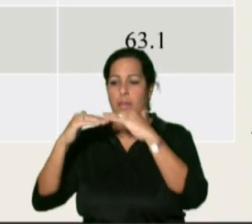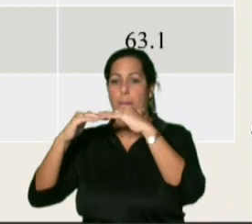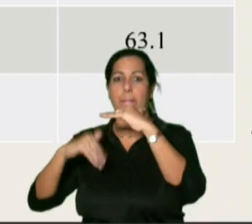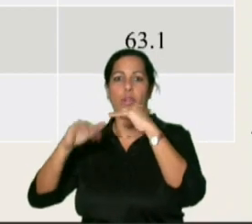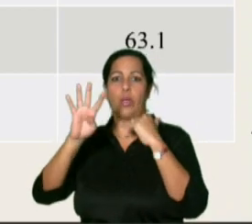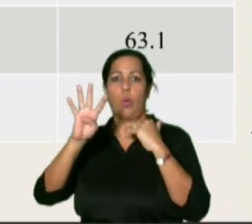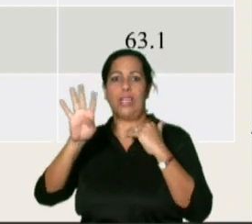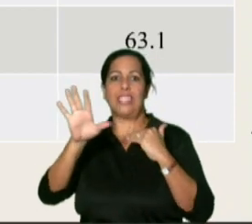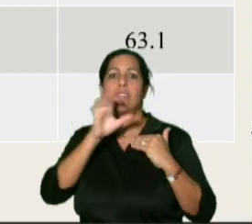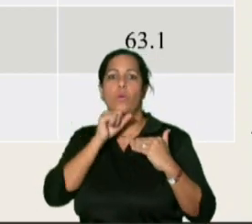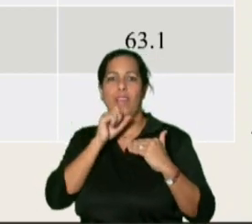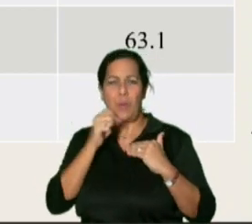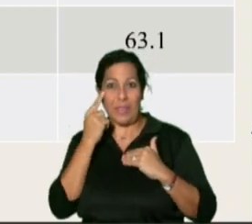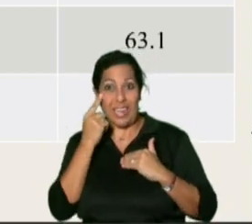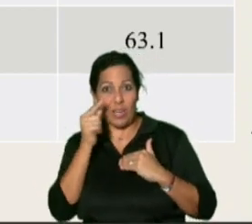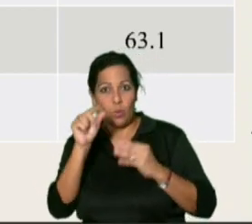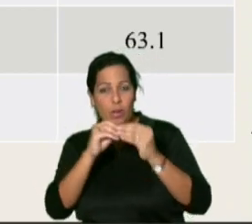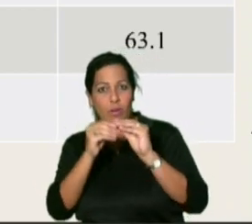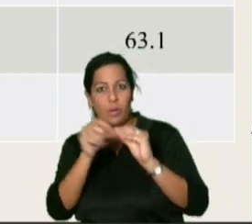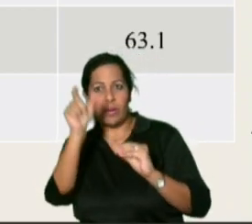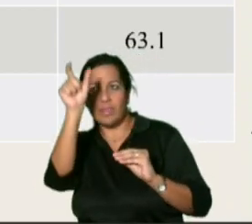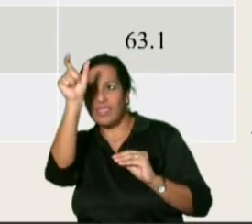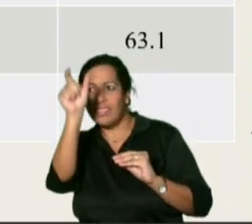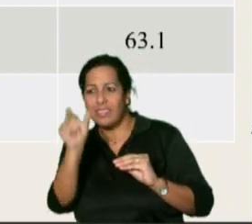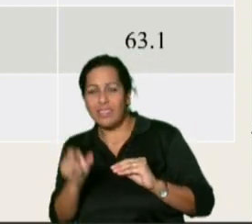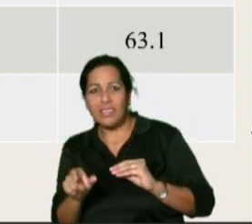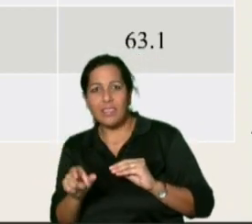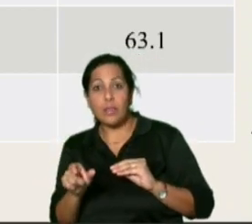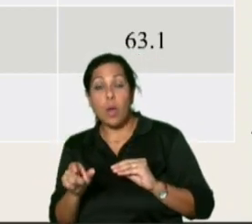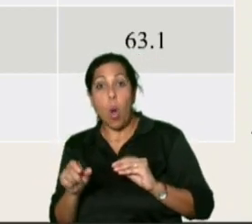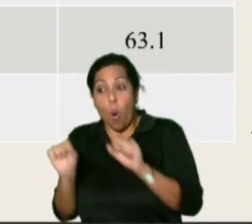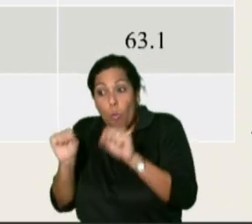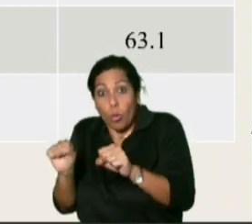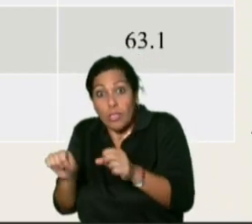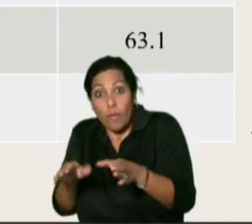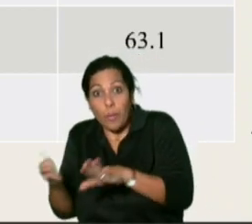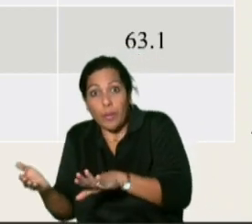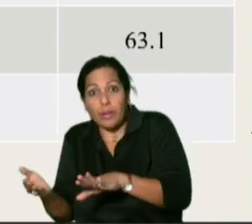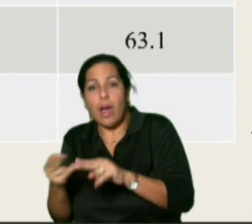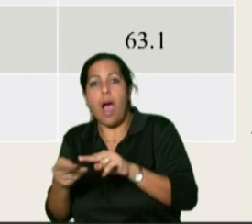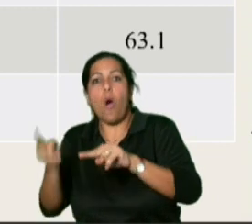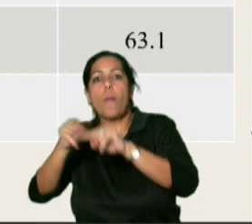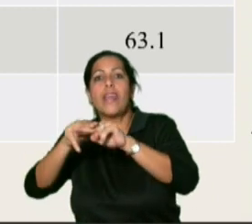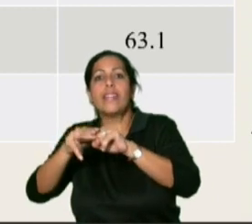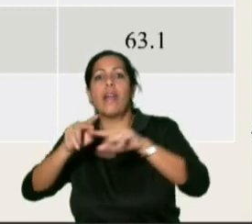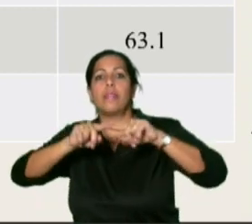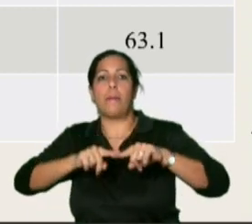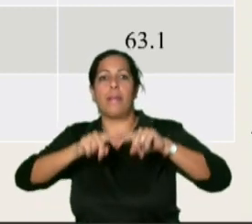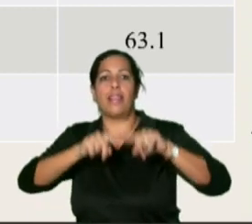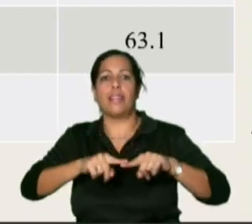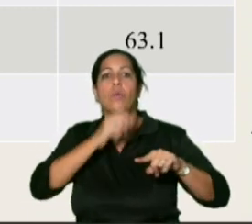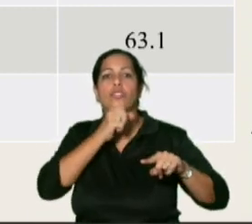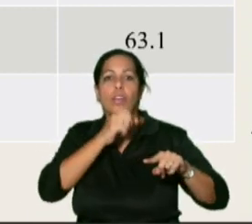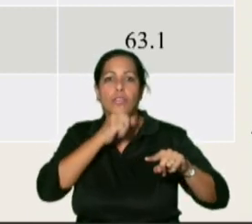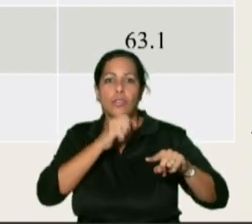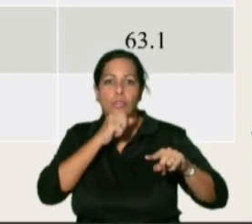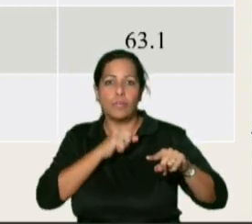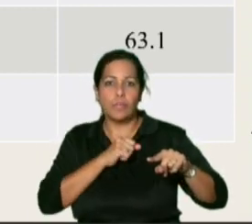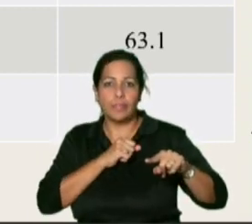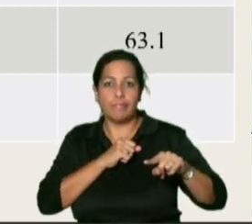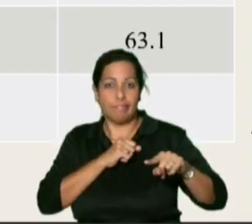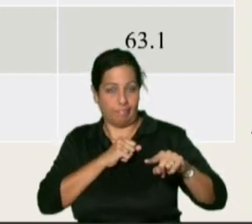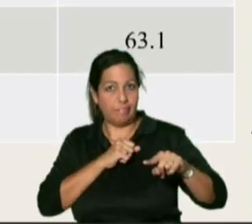de 45 años. Miren cómo ese riesgo relativo o la probabilidad de morir aumenta según aumenta el grupo de